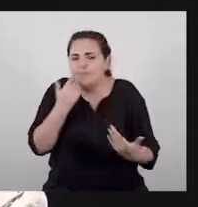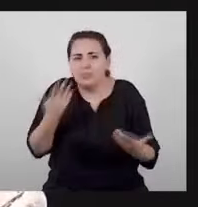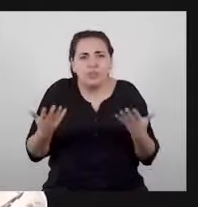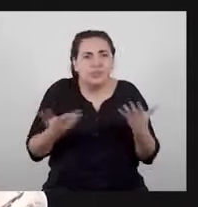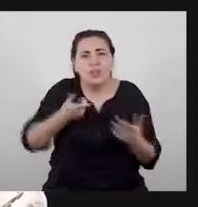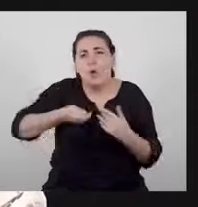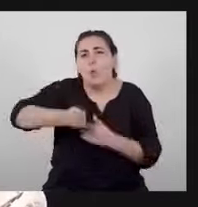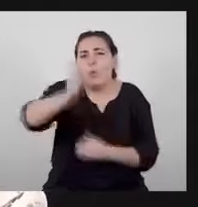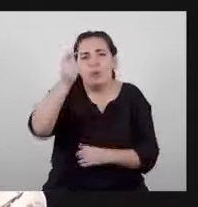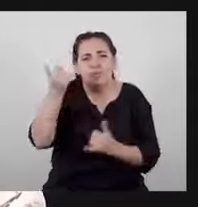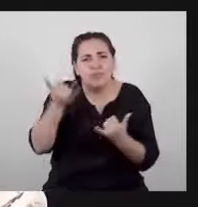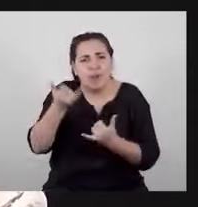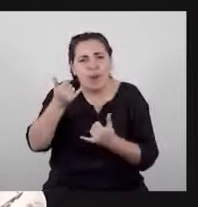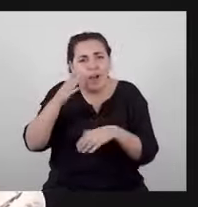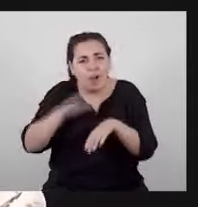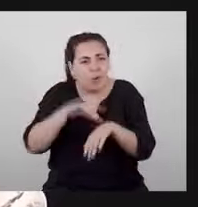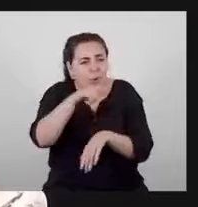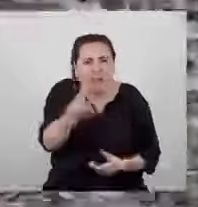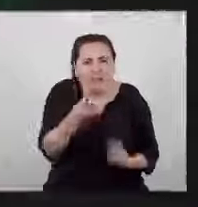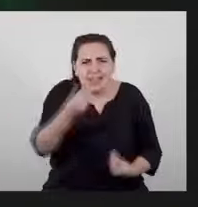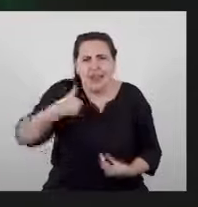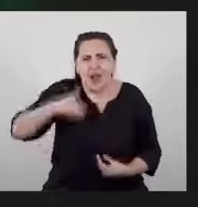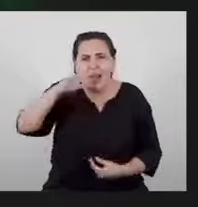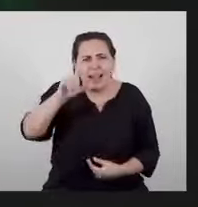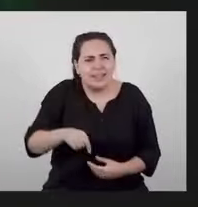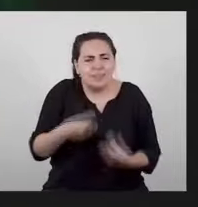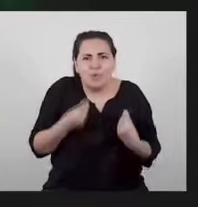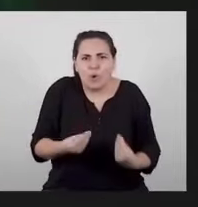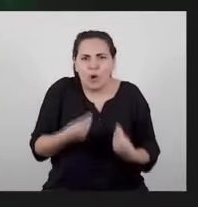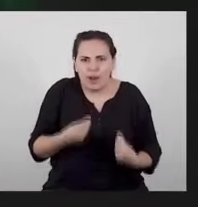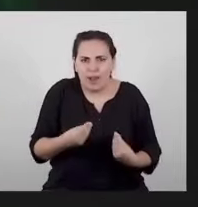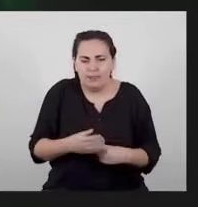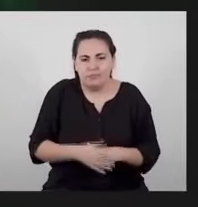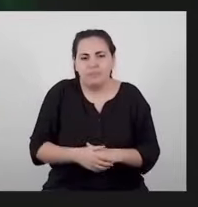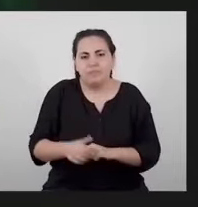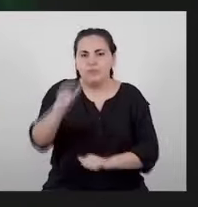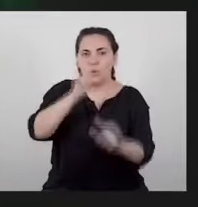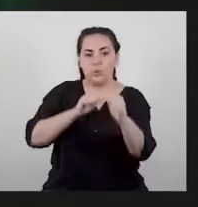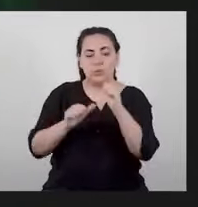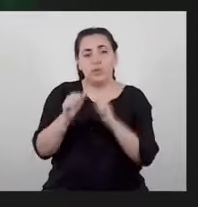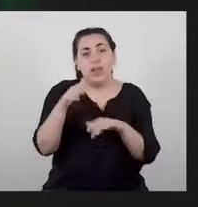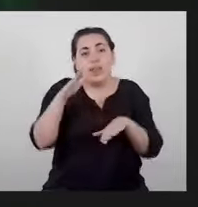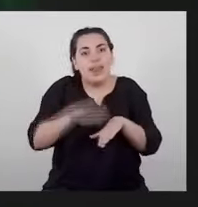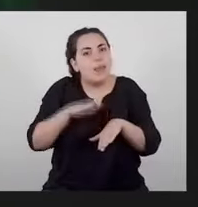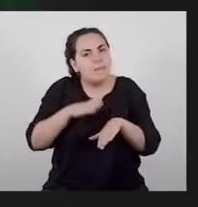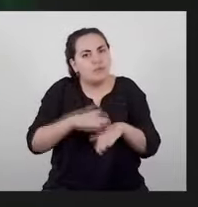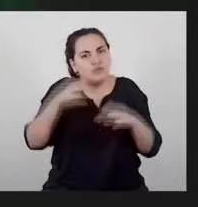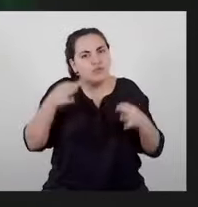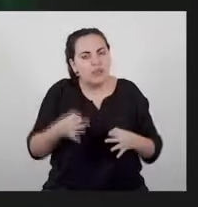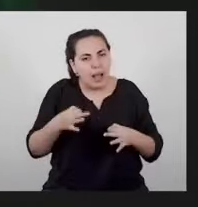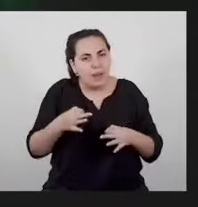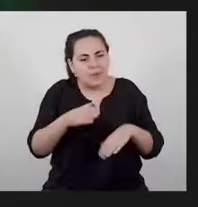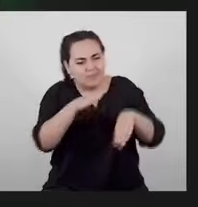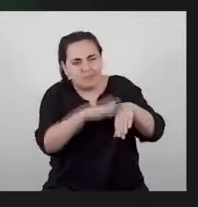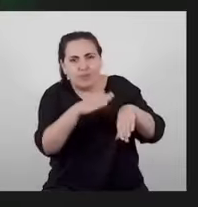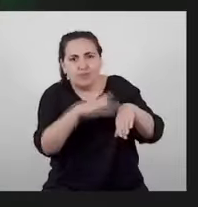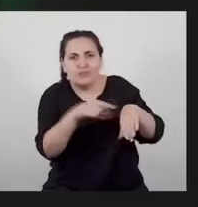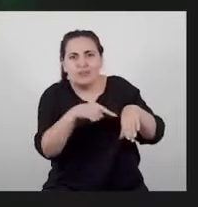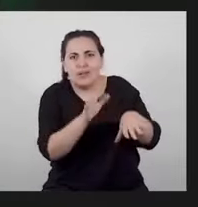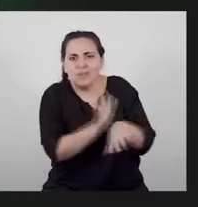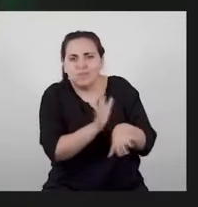del juicio por un conductor alcoholizado cuando hablamos de un consumo responsable cuando hablamos particularmente de la palabra responsabilidad